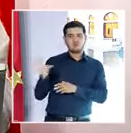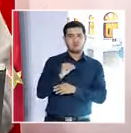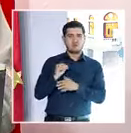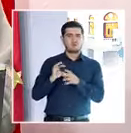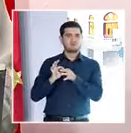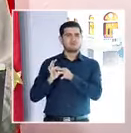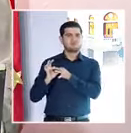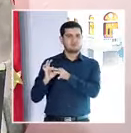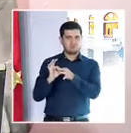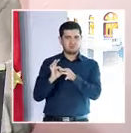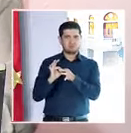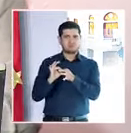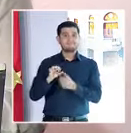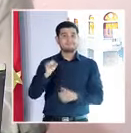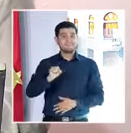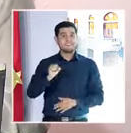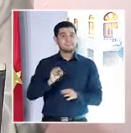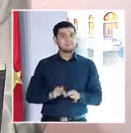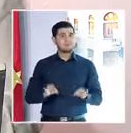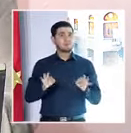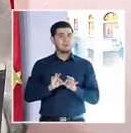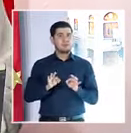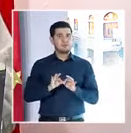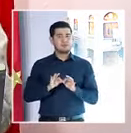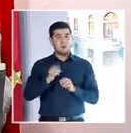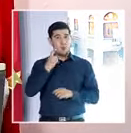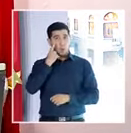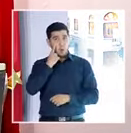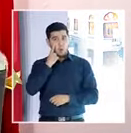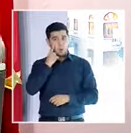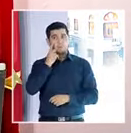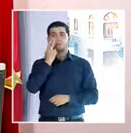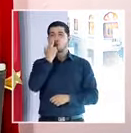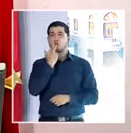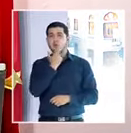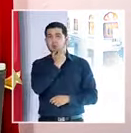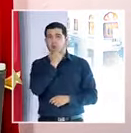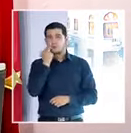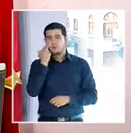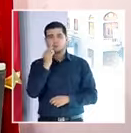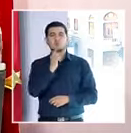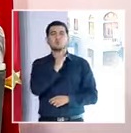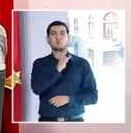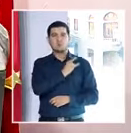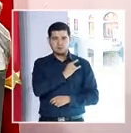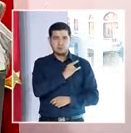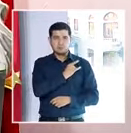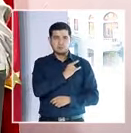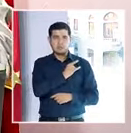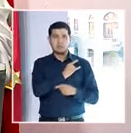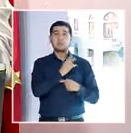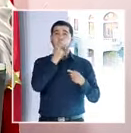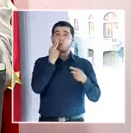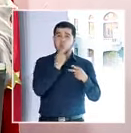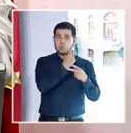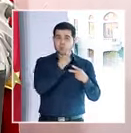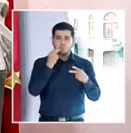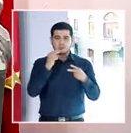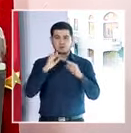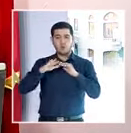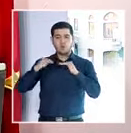actores. Resalto el gran compromiso de nuestras universidades, de las instituciones educativas, los